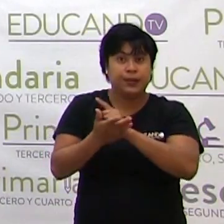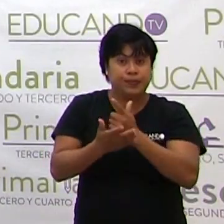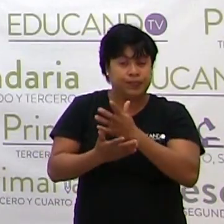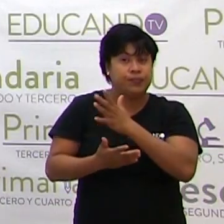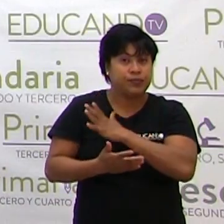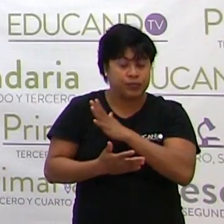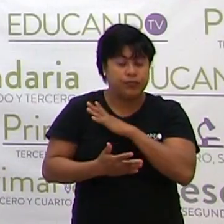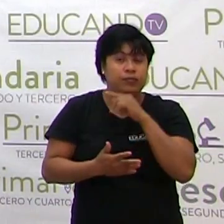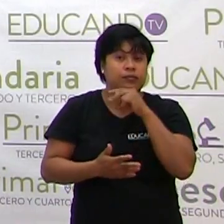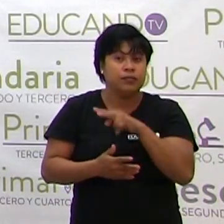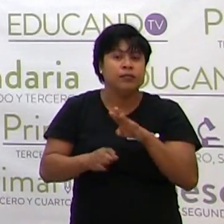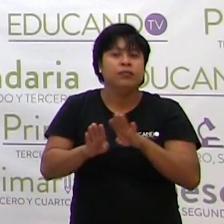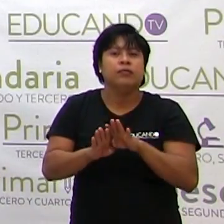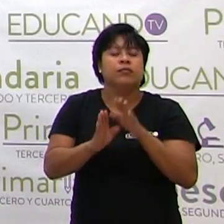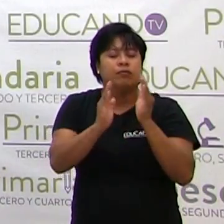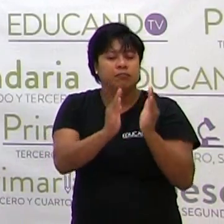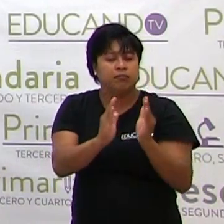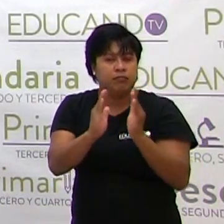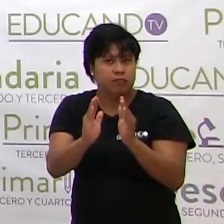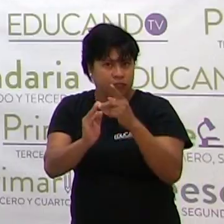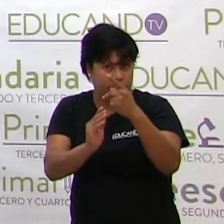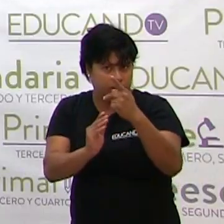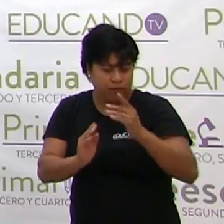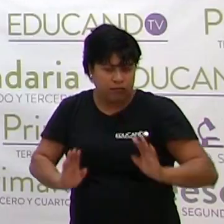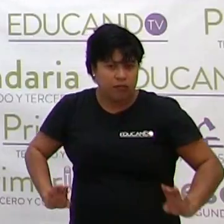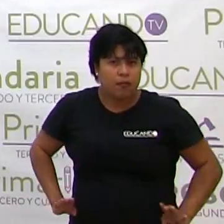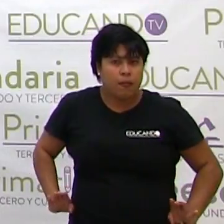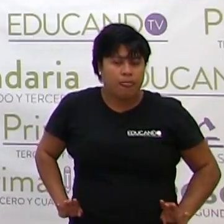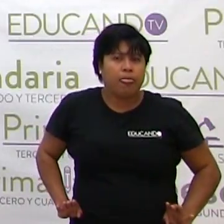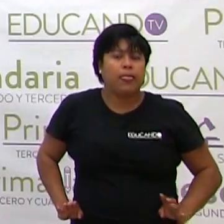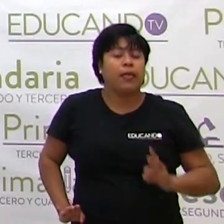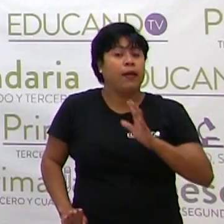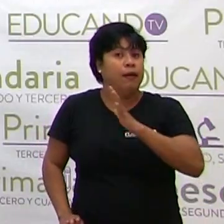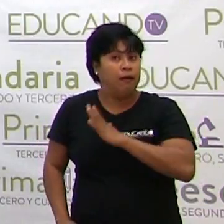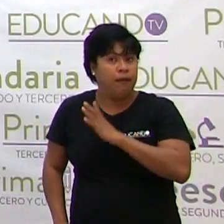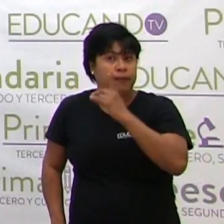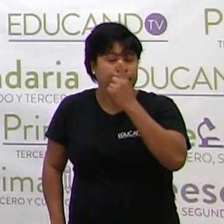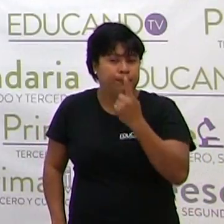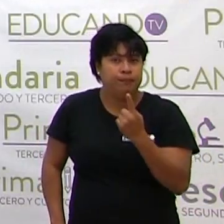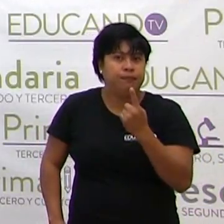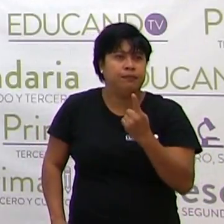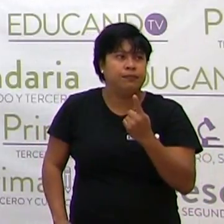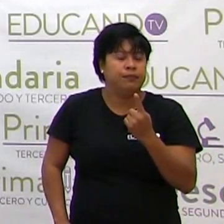tienen particularidades. Hay una